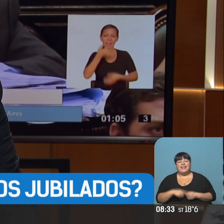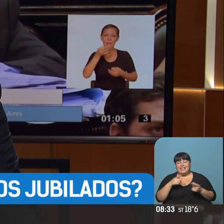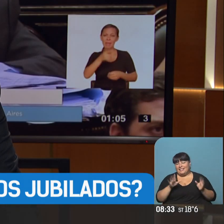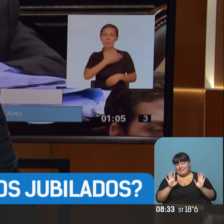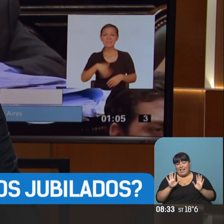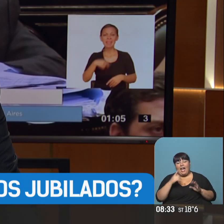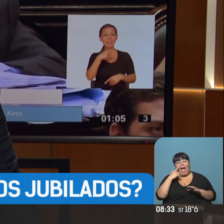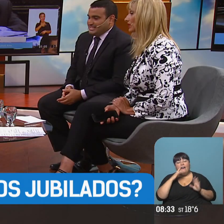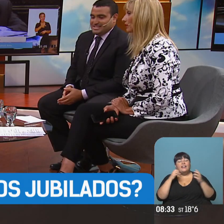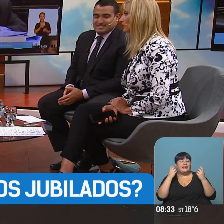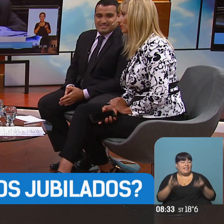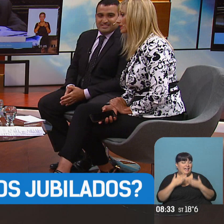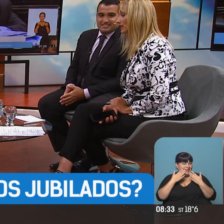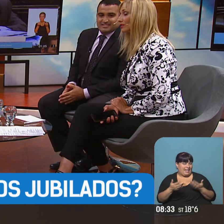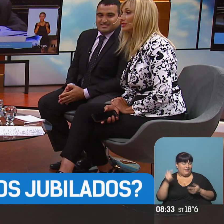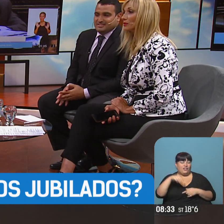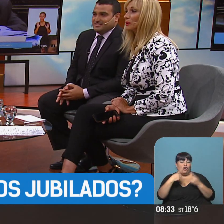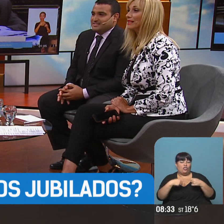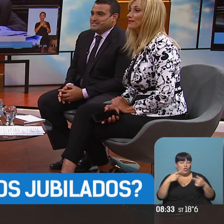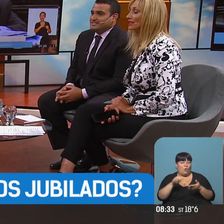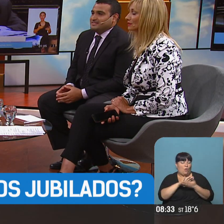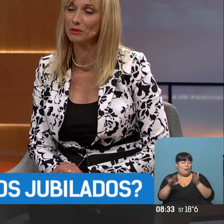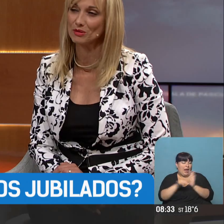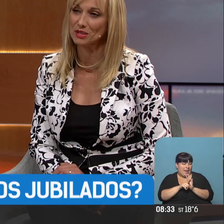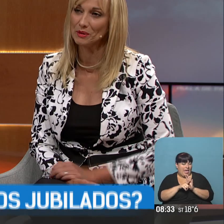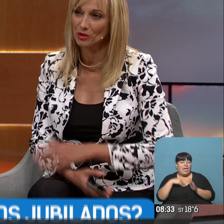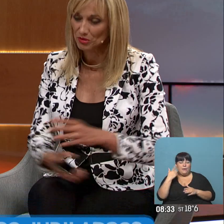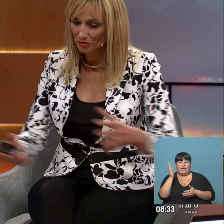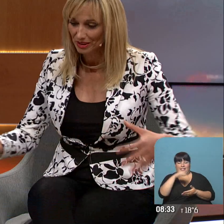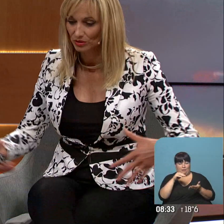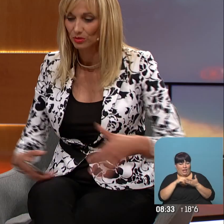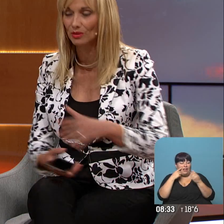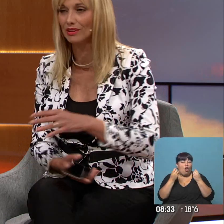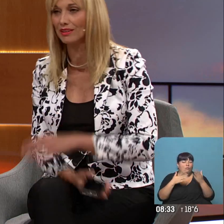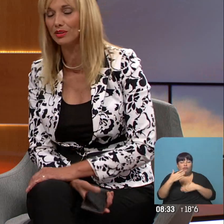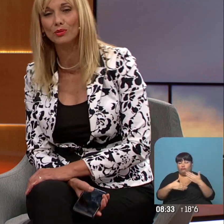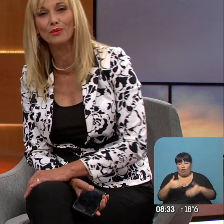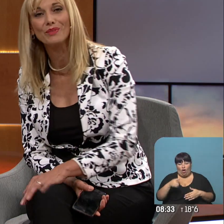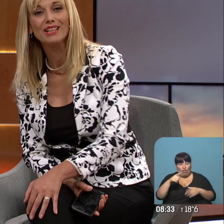Está, Adrián. Veremos entonces Muchas cómo gracias. sigue la cuestión con esta nueva ley. Ya te volveremos a llamar a ver cómo se maneja todo esto en el estudio.